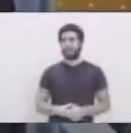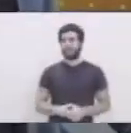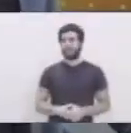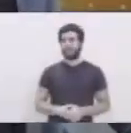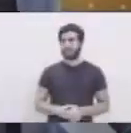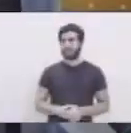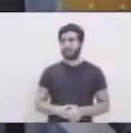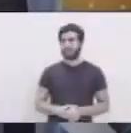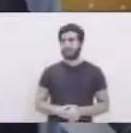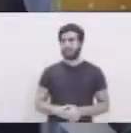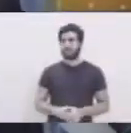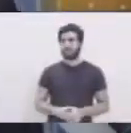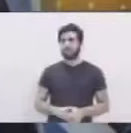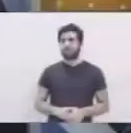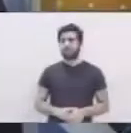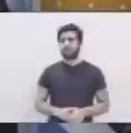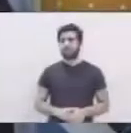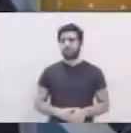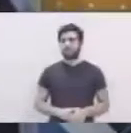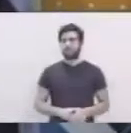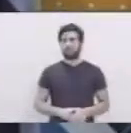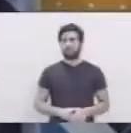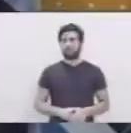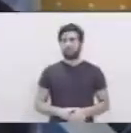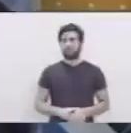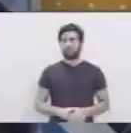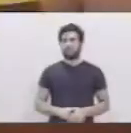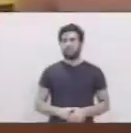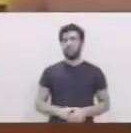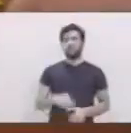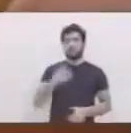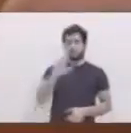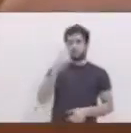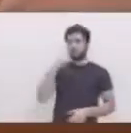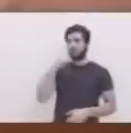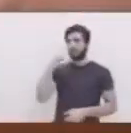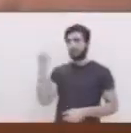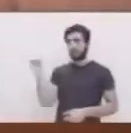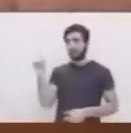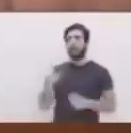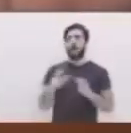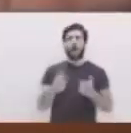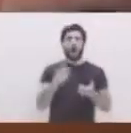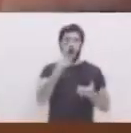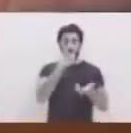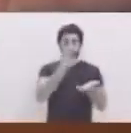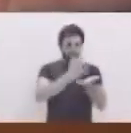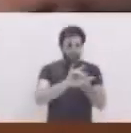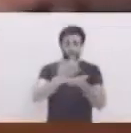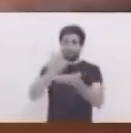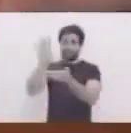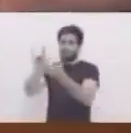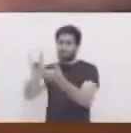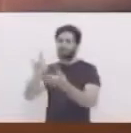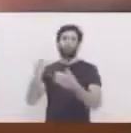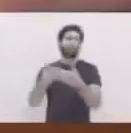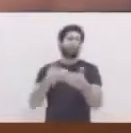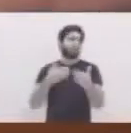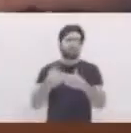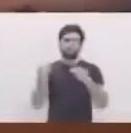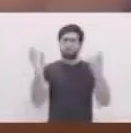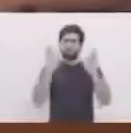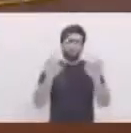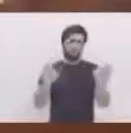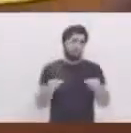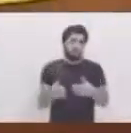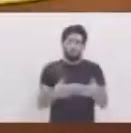Yo quiero pegar esa. Dale, dale. Donde tú quieras. Bueno. La ventaja de las manchas de las jirafas es que son bastante irregulares, entonces pueden